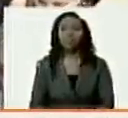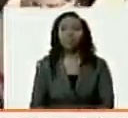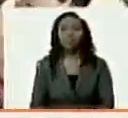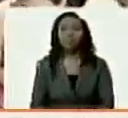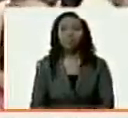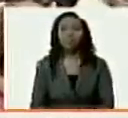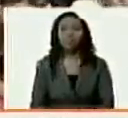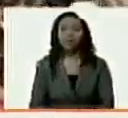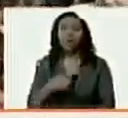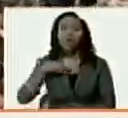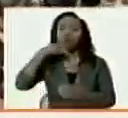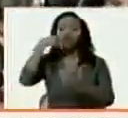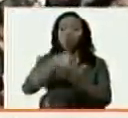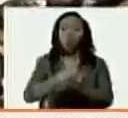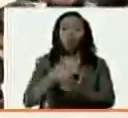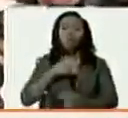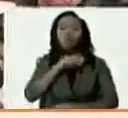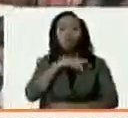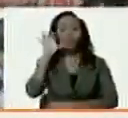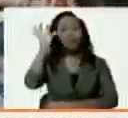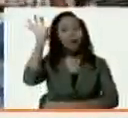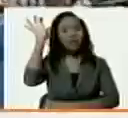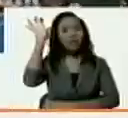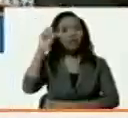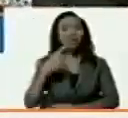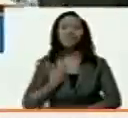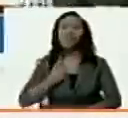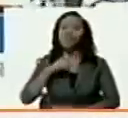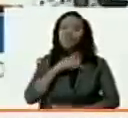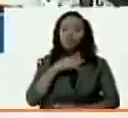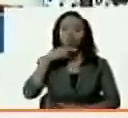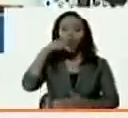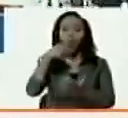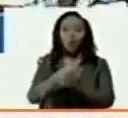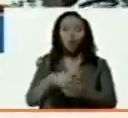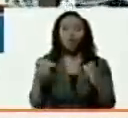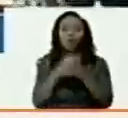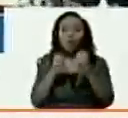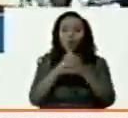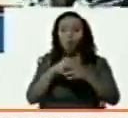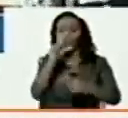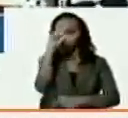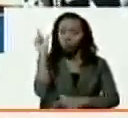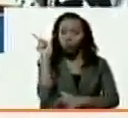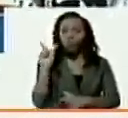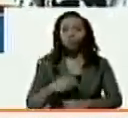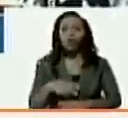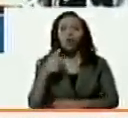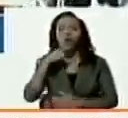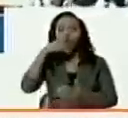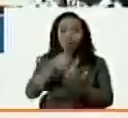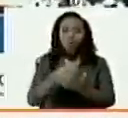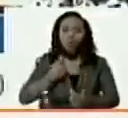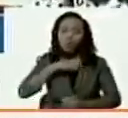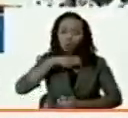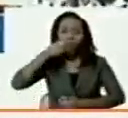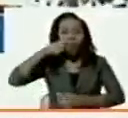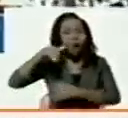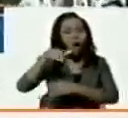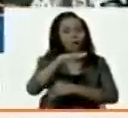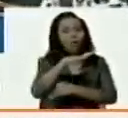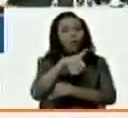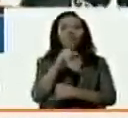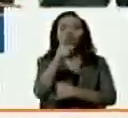Bueno, en nombre de nuestro país, en nombre de nuestro partido, en nombre de nuestro pueblo, si ustedes